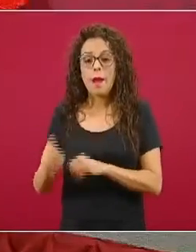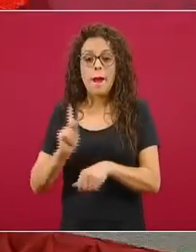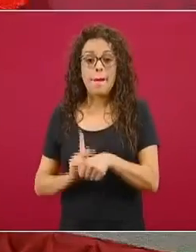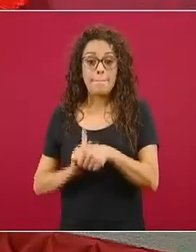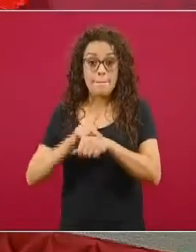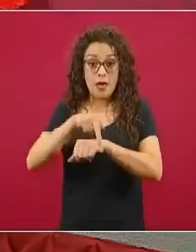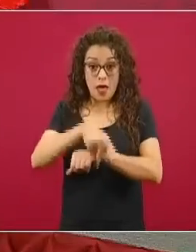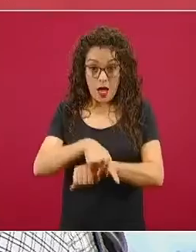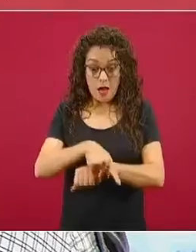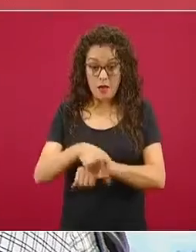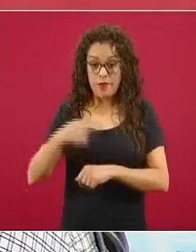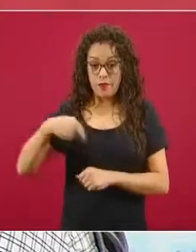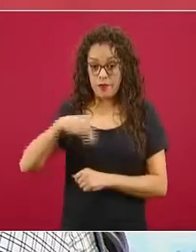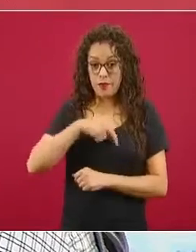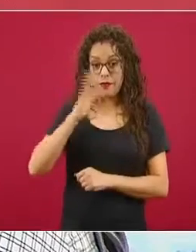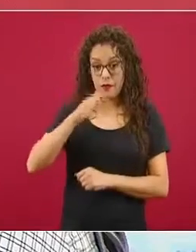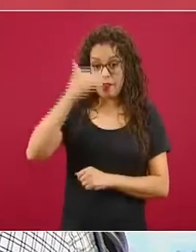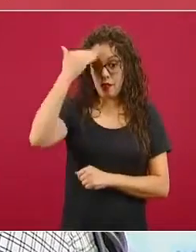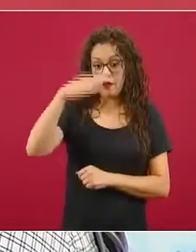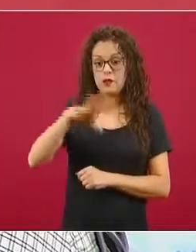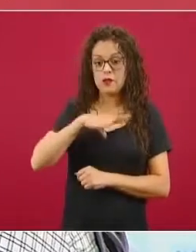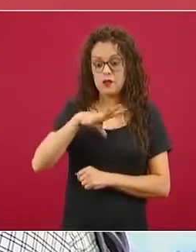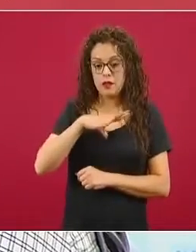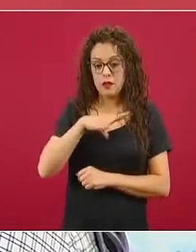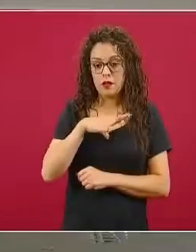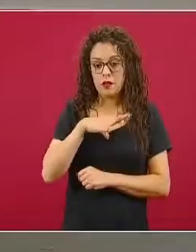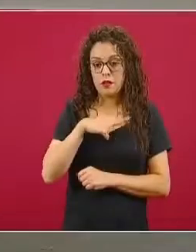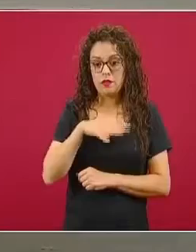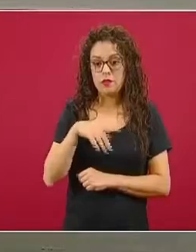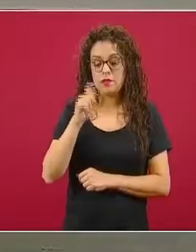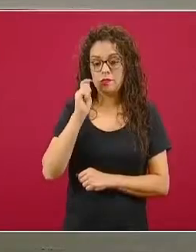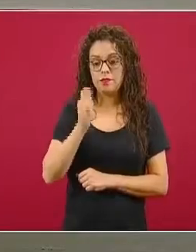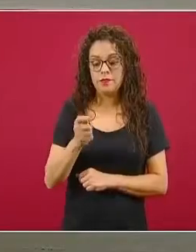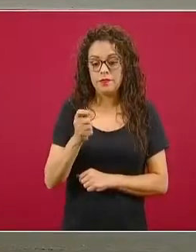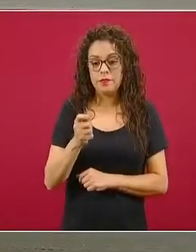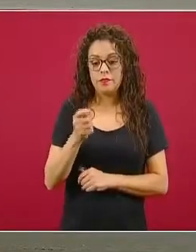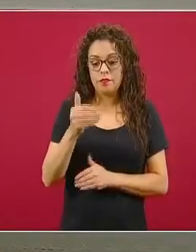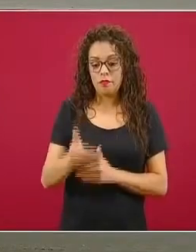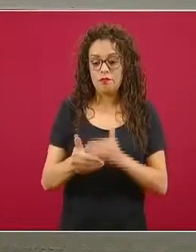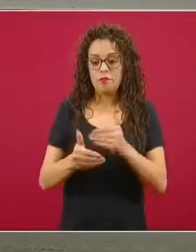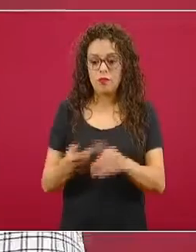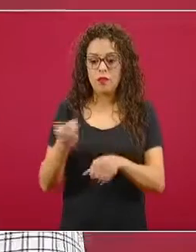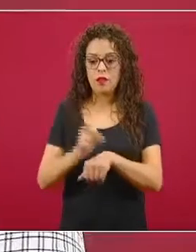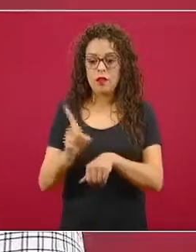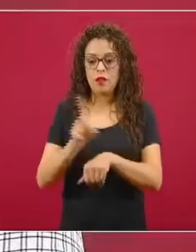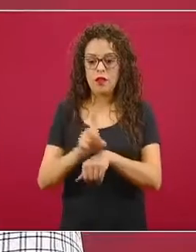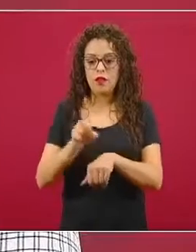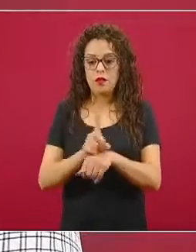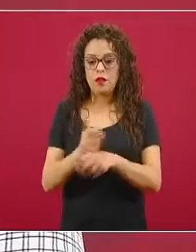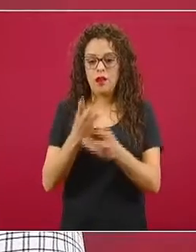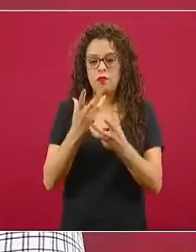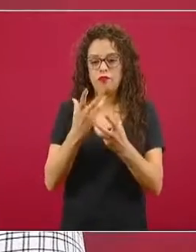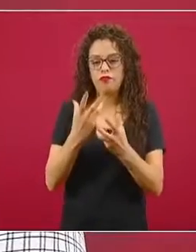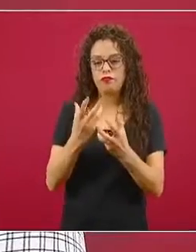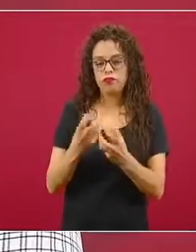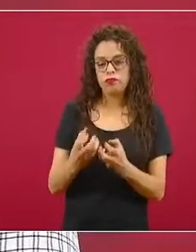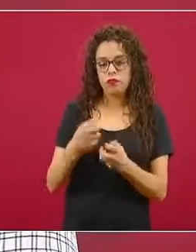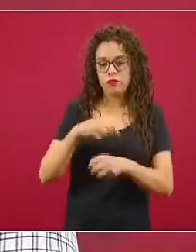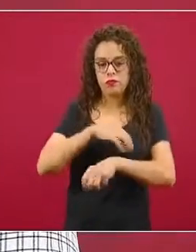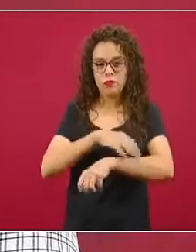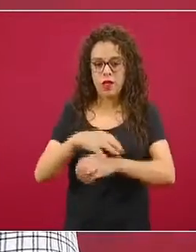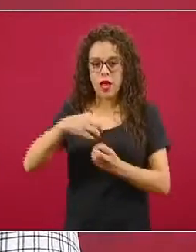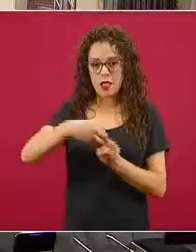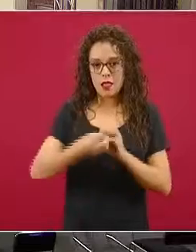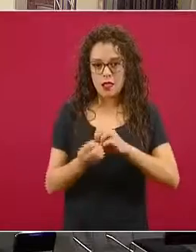momento determinado sabemos que si tenemos una herida o la misma descamación que día con día se produce, es muy rápida. Las células